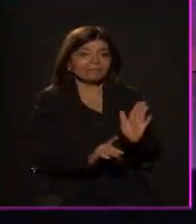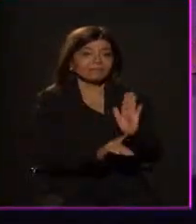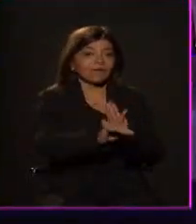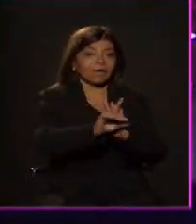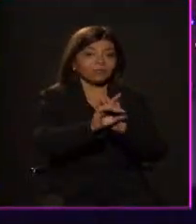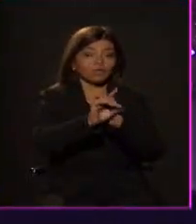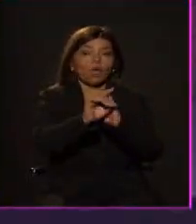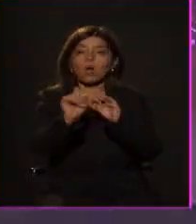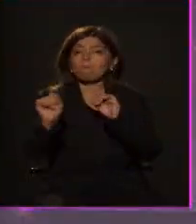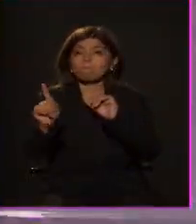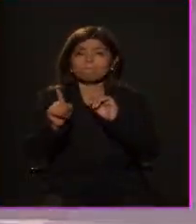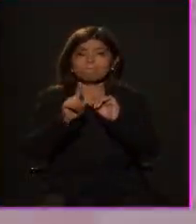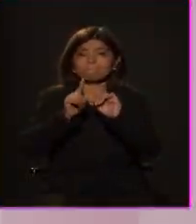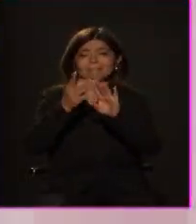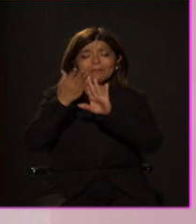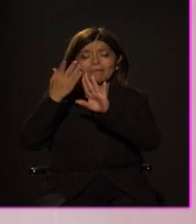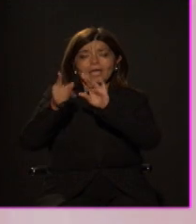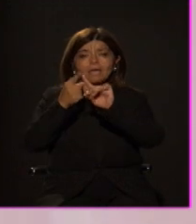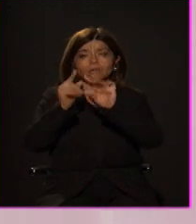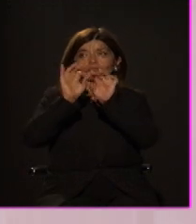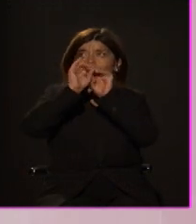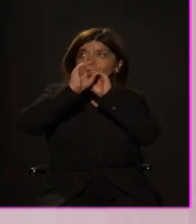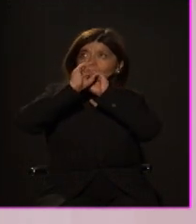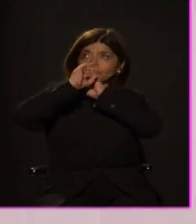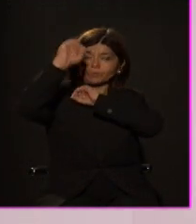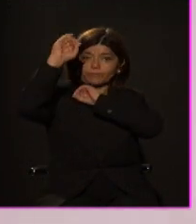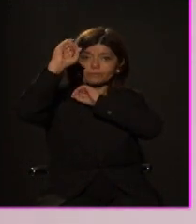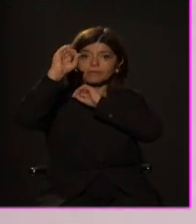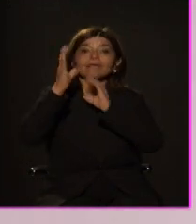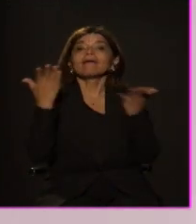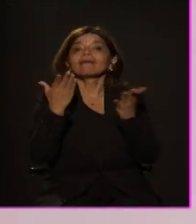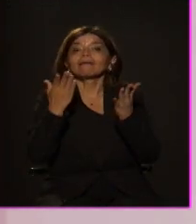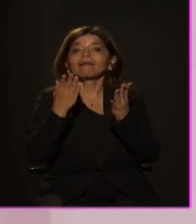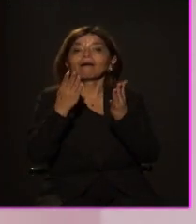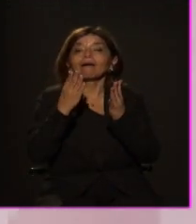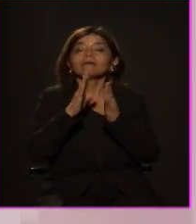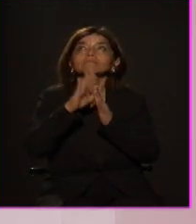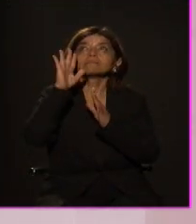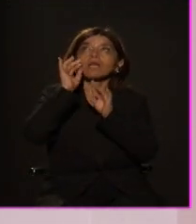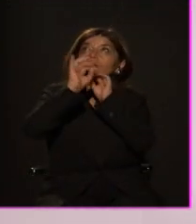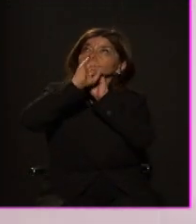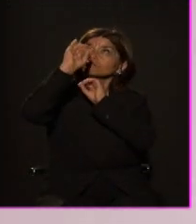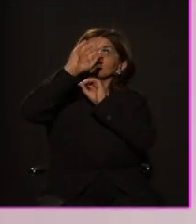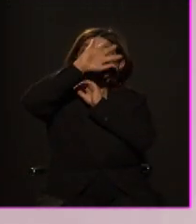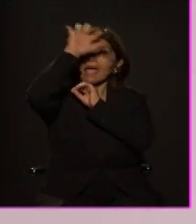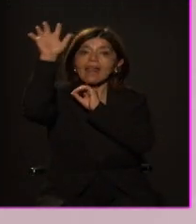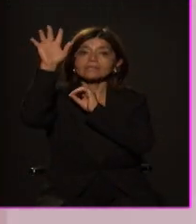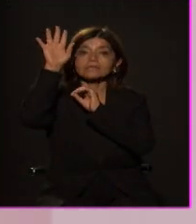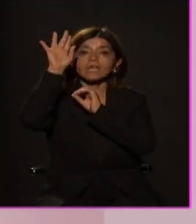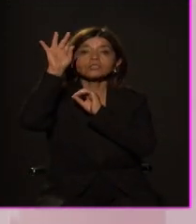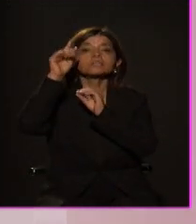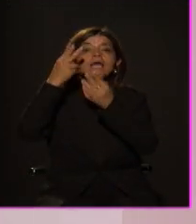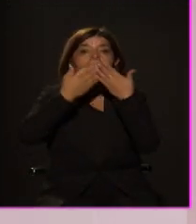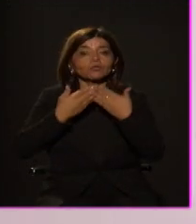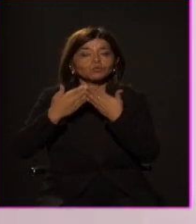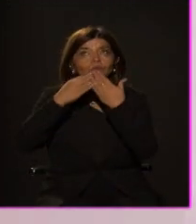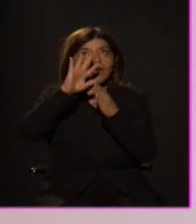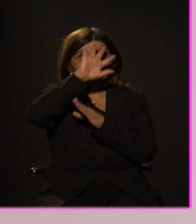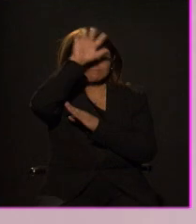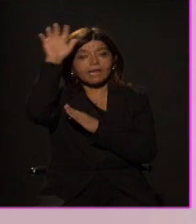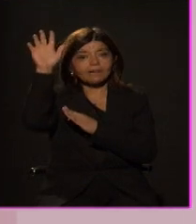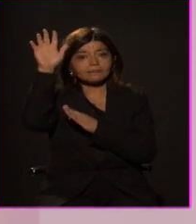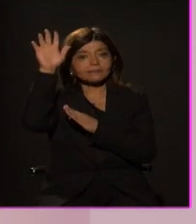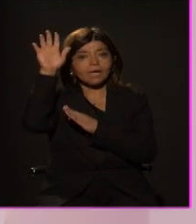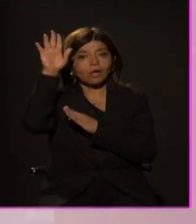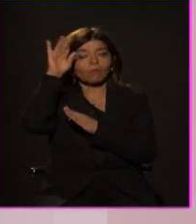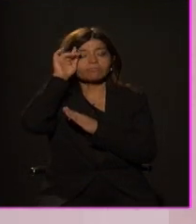radiotelescopios. Y el trabajo de Jocelyn era básicamente mapear el cielo con una profundidad que no se había hecho antes. Y en su trabajo